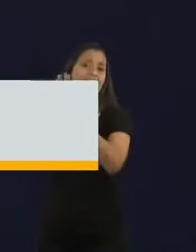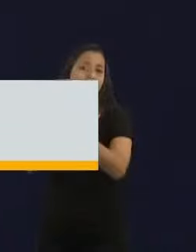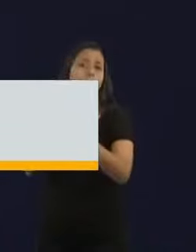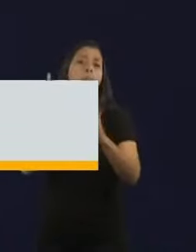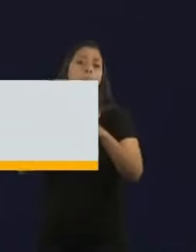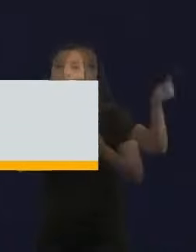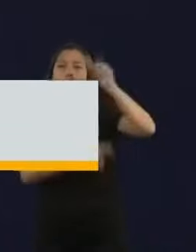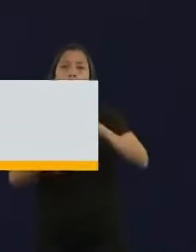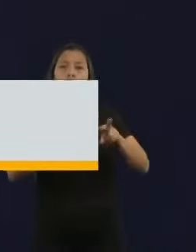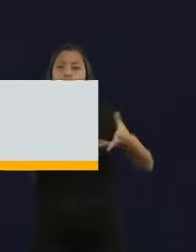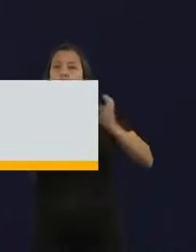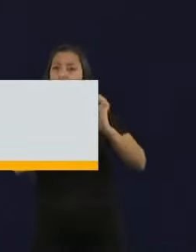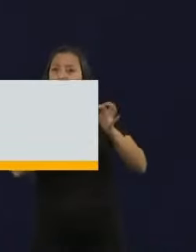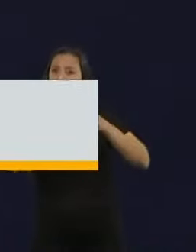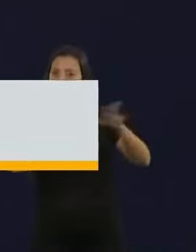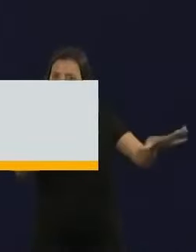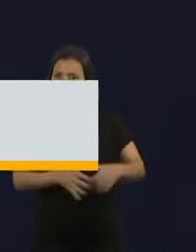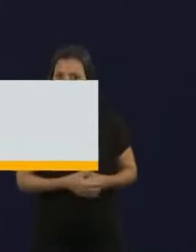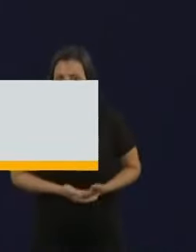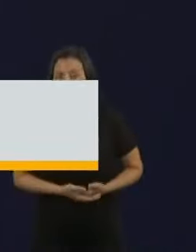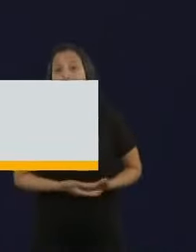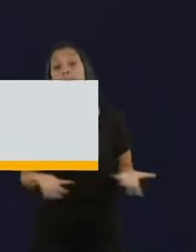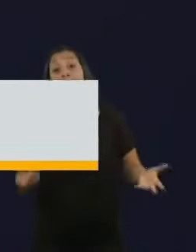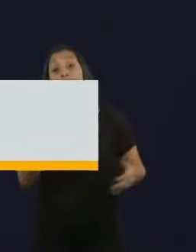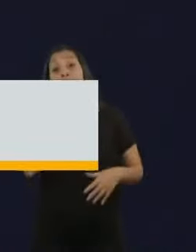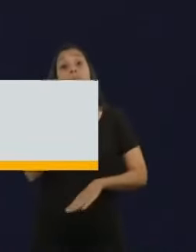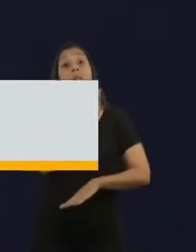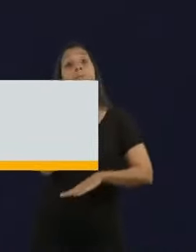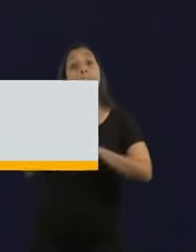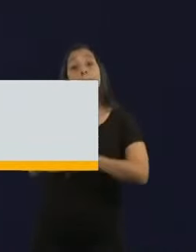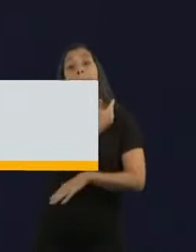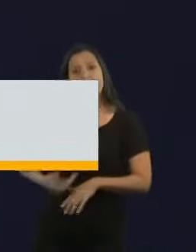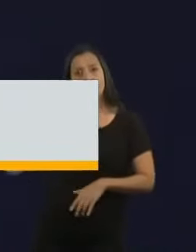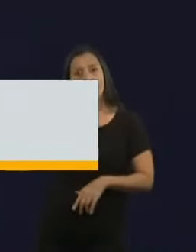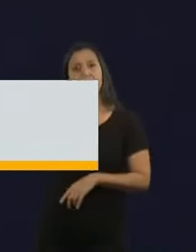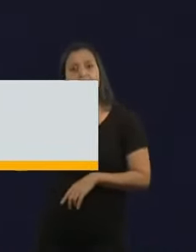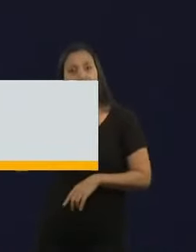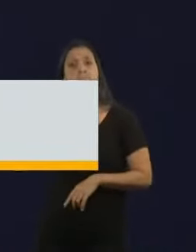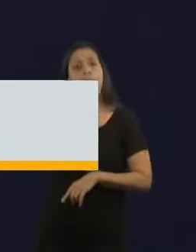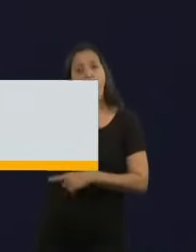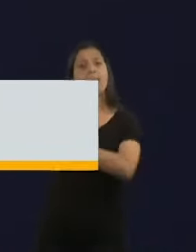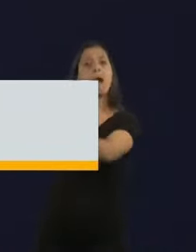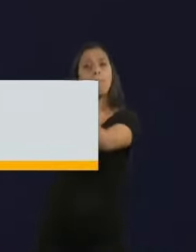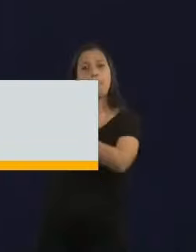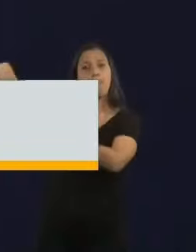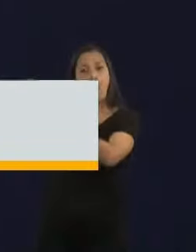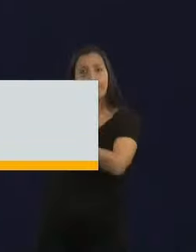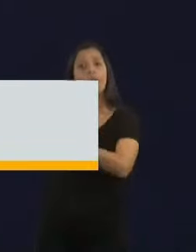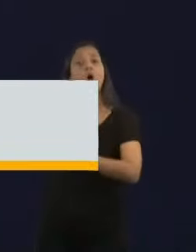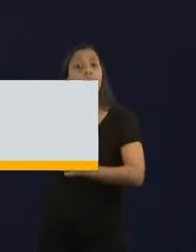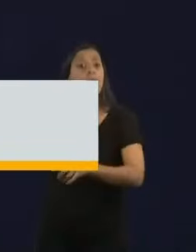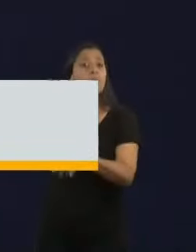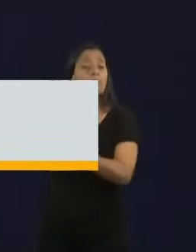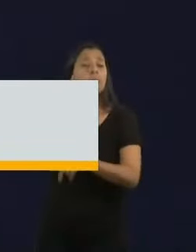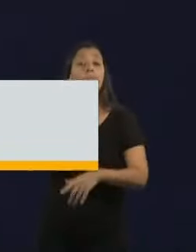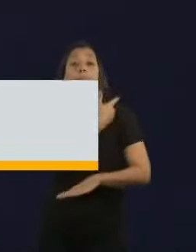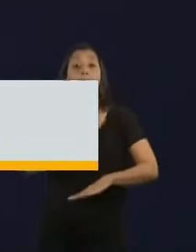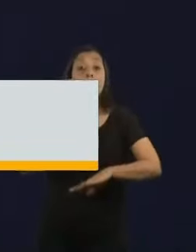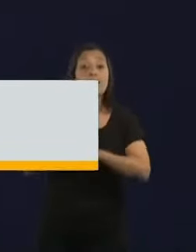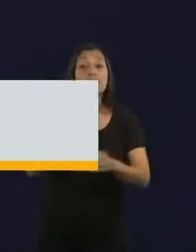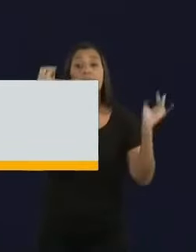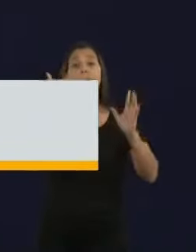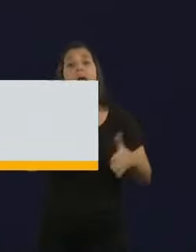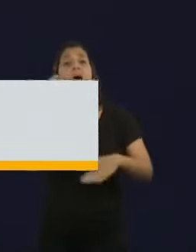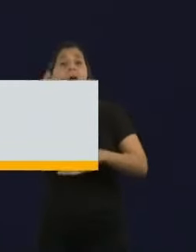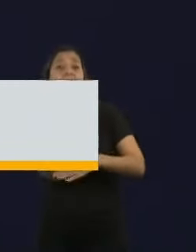presidente Javier Milei. Si el presidente y los funcionarios del Reino de España se quieren hacer cargo de las críticas que el presidente Milei vertió hacia